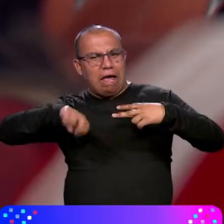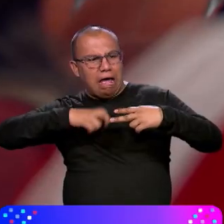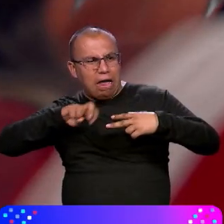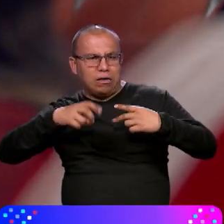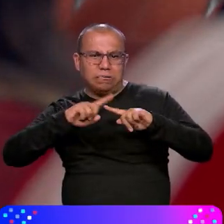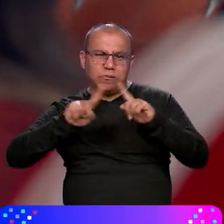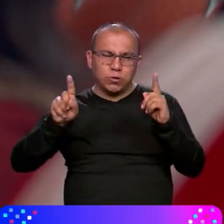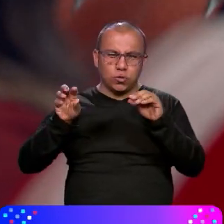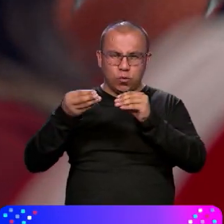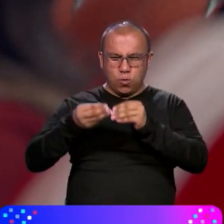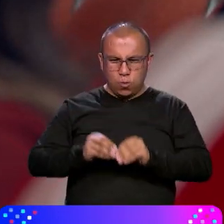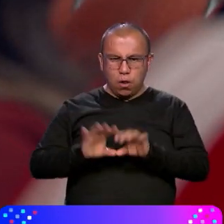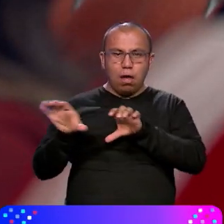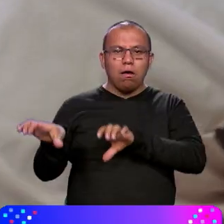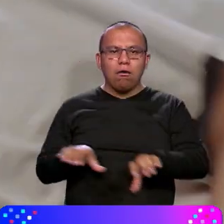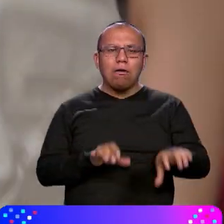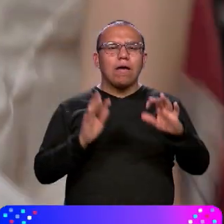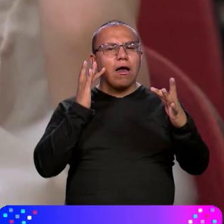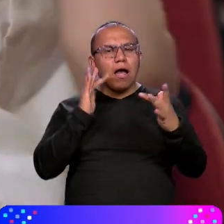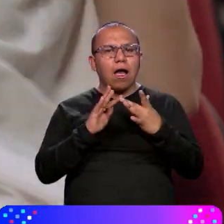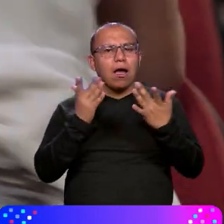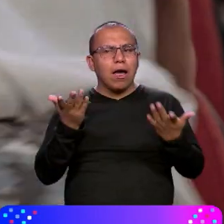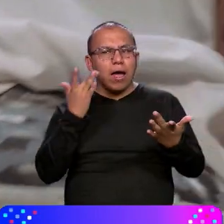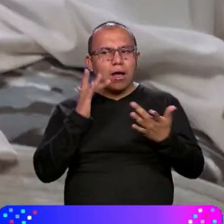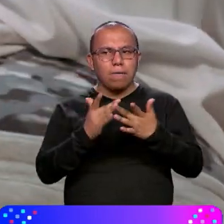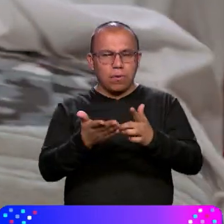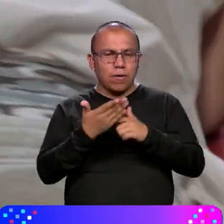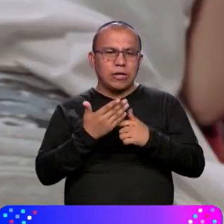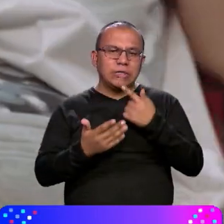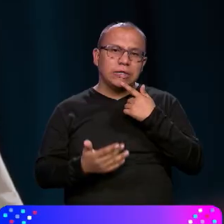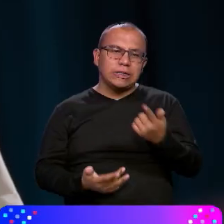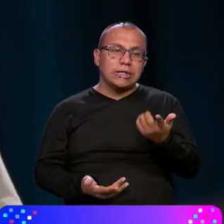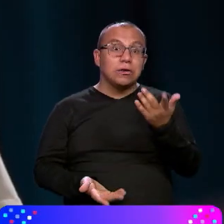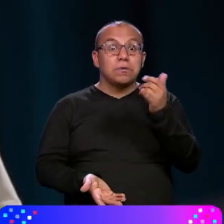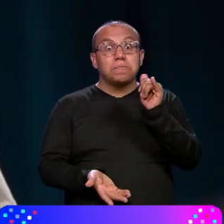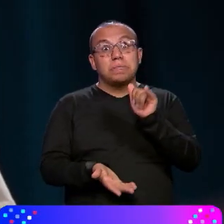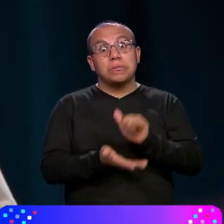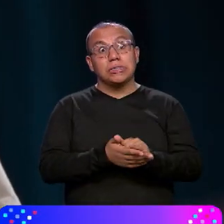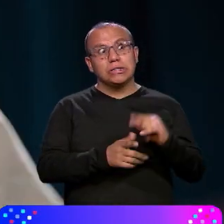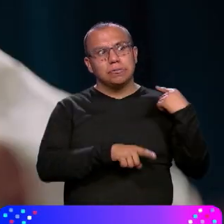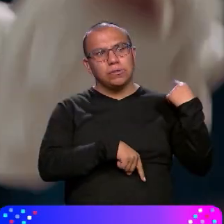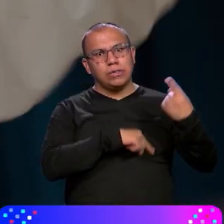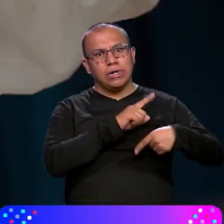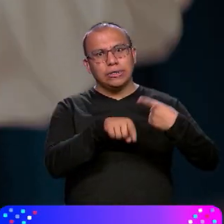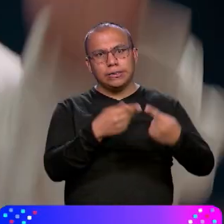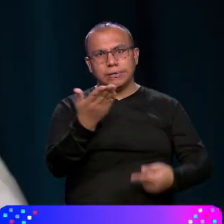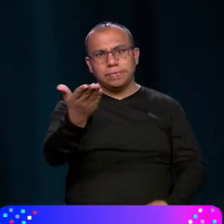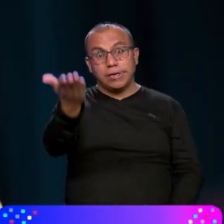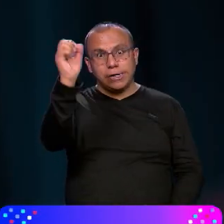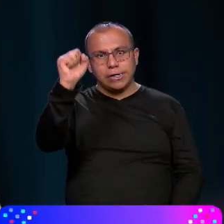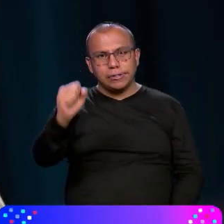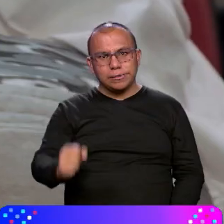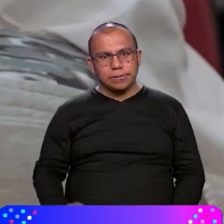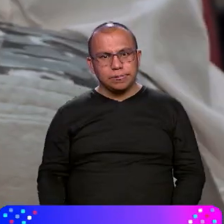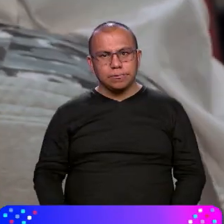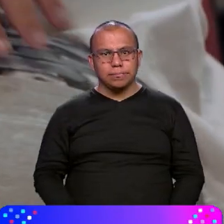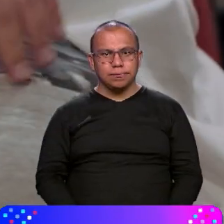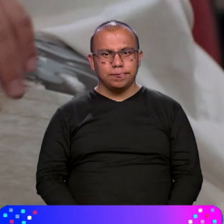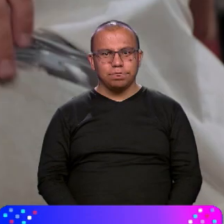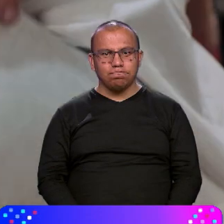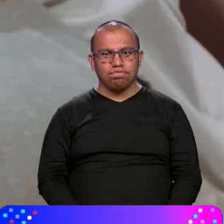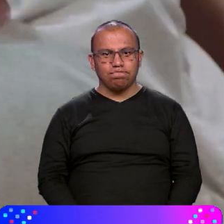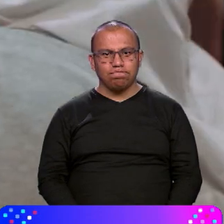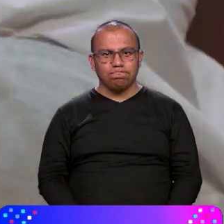compañeros. Digamos, unas actitudes que podemos denominar, por decirlo menos, poco tradicionales. Vea, para la muestra, un botón.